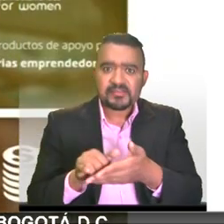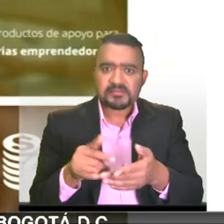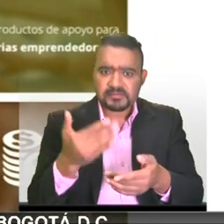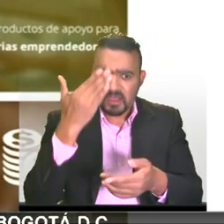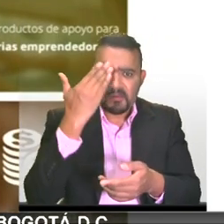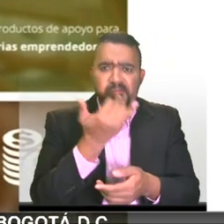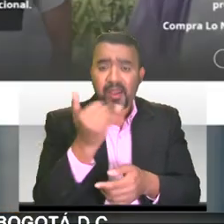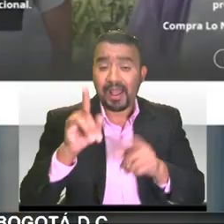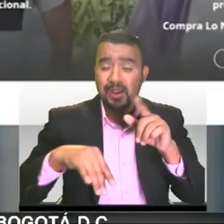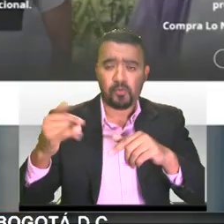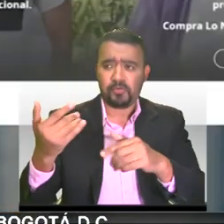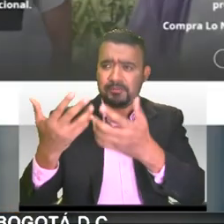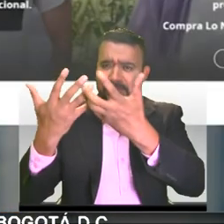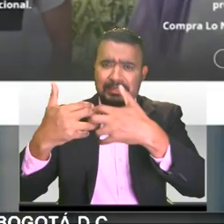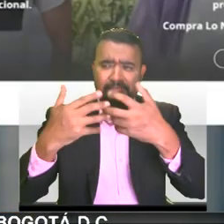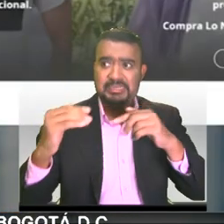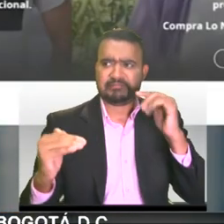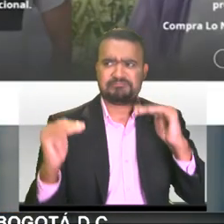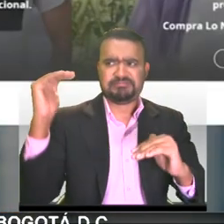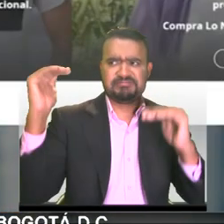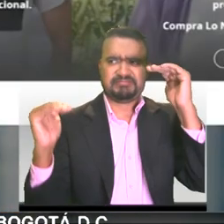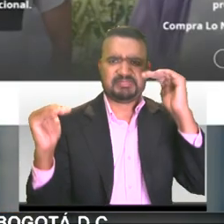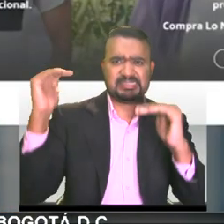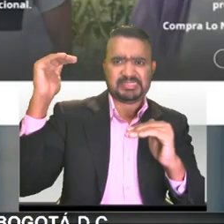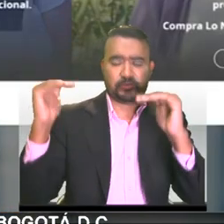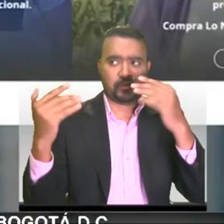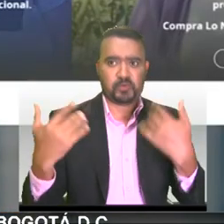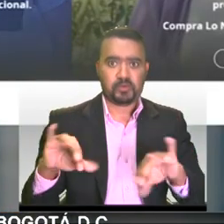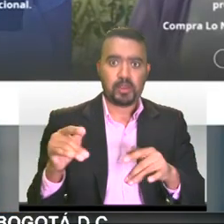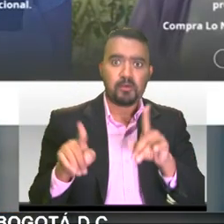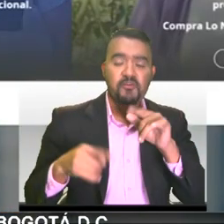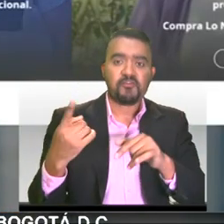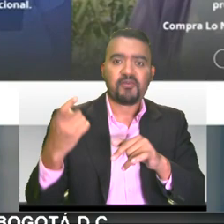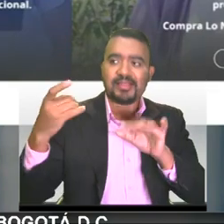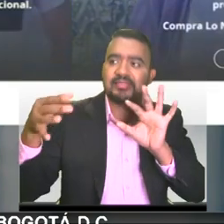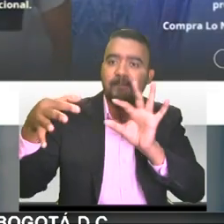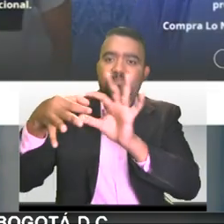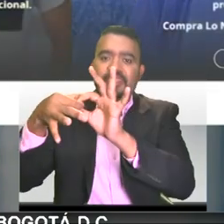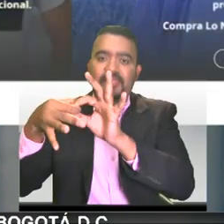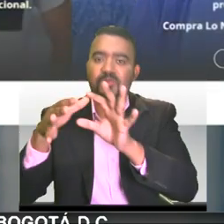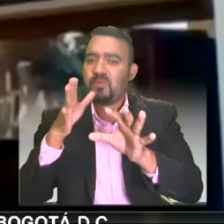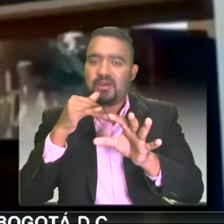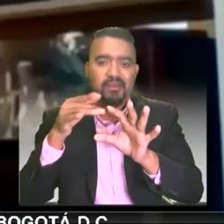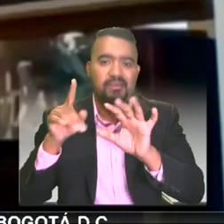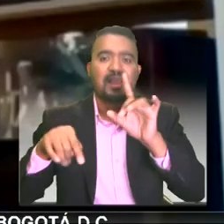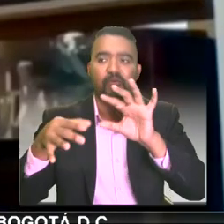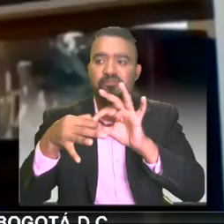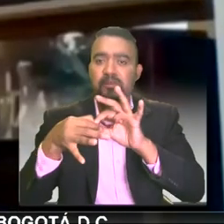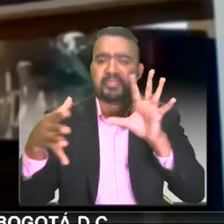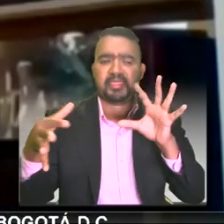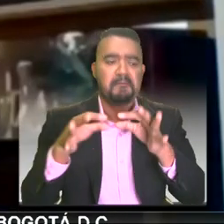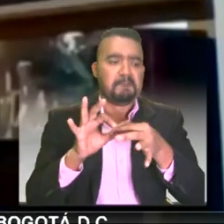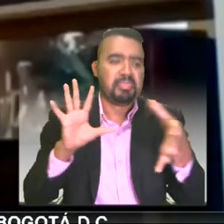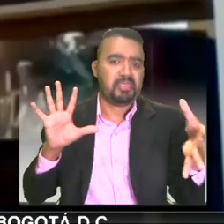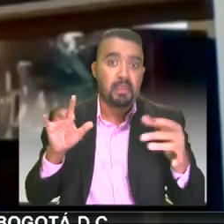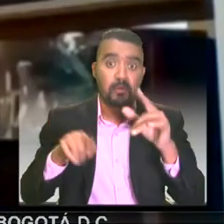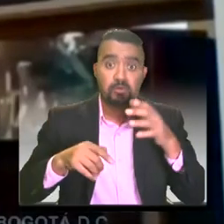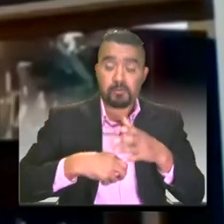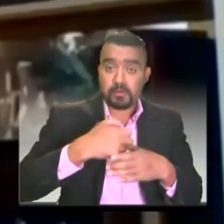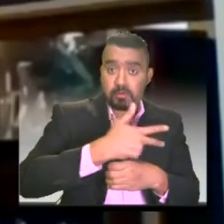del país la falta de encadenamientos y negocios entre las empresas que producen y prestan servicios fortalecer y desarrollar